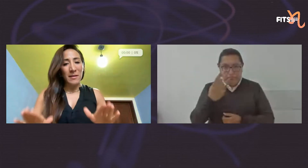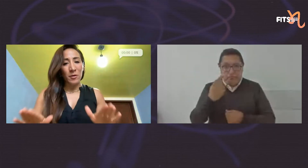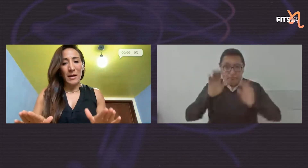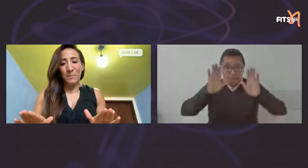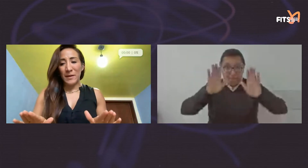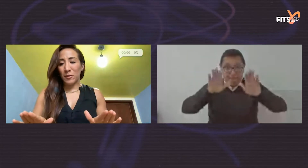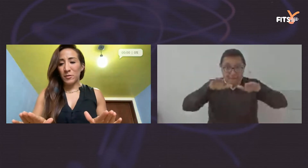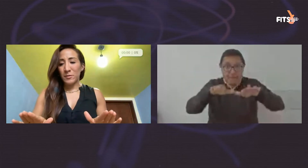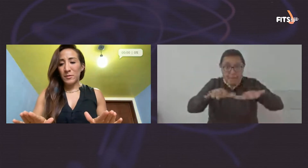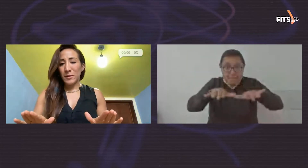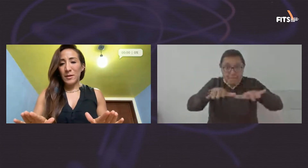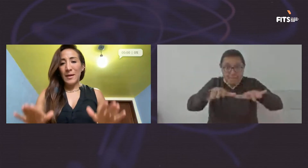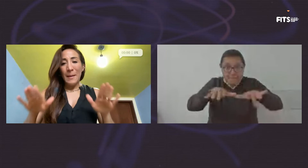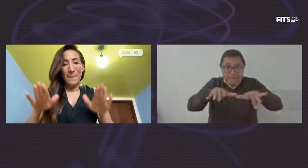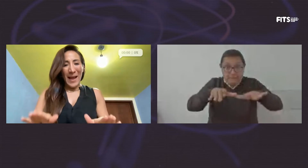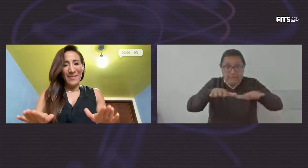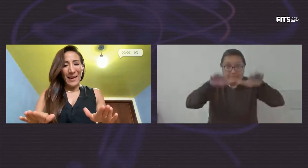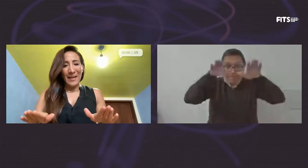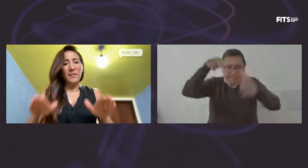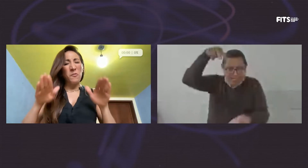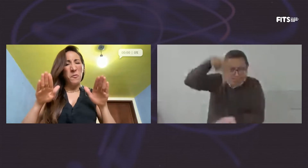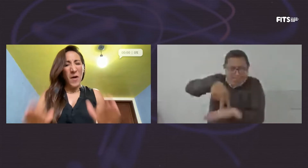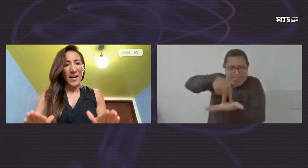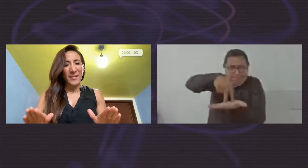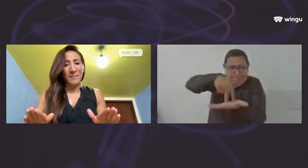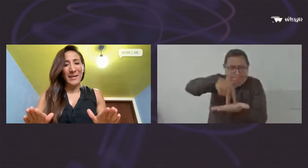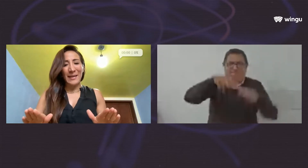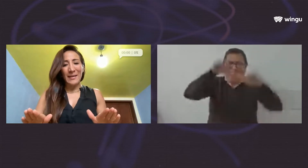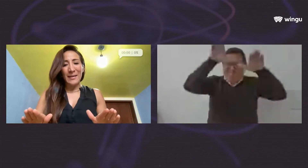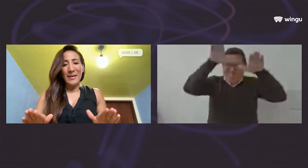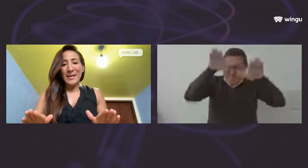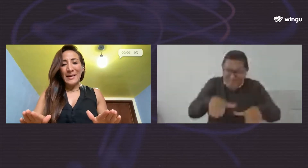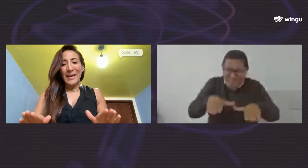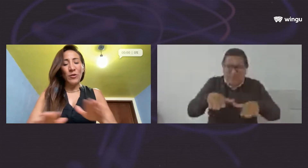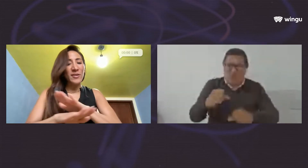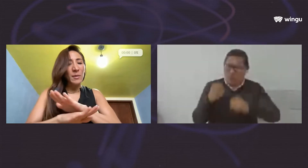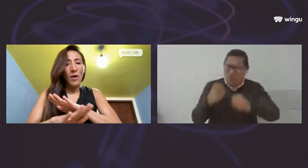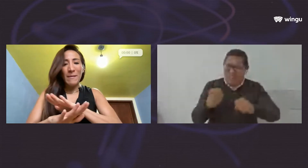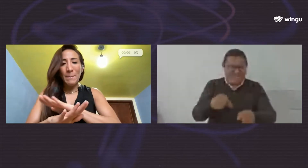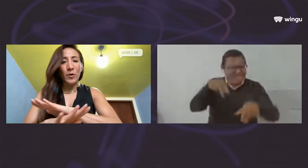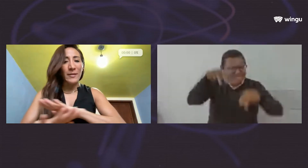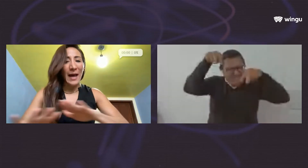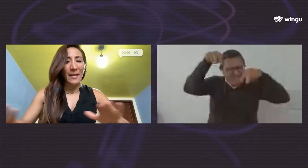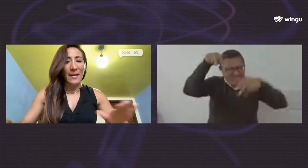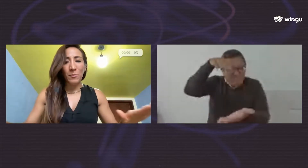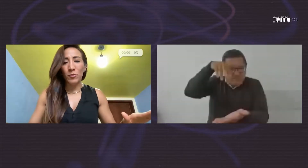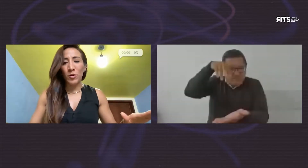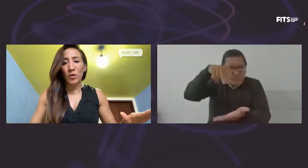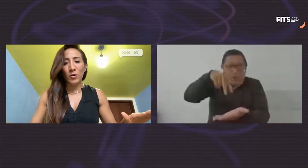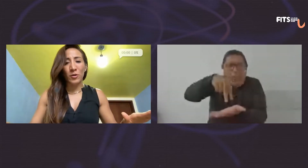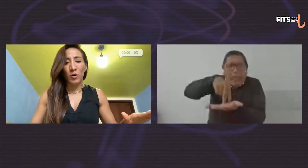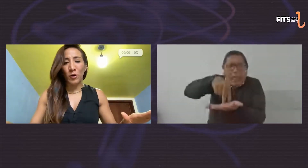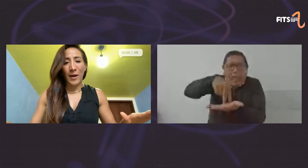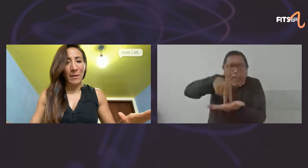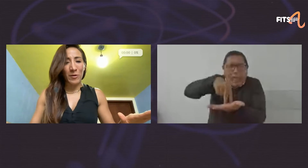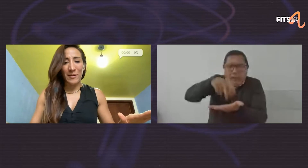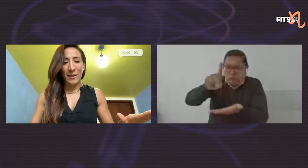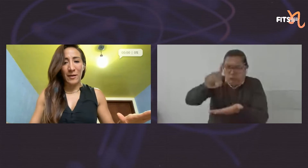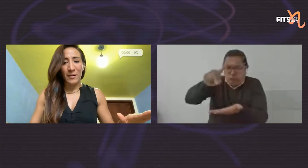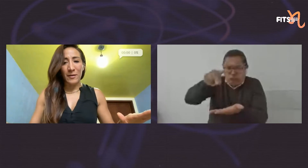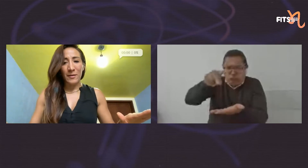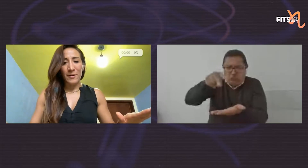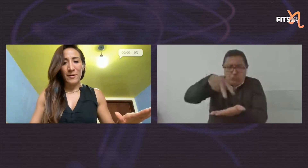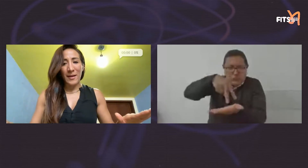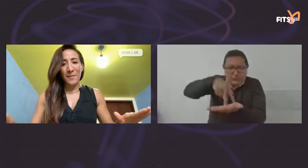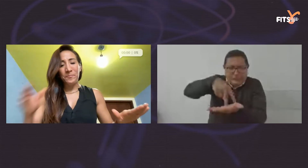muy bien sobre el piso. Plántalas fuertemente, que no se muevan por nada del mundo con lo que vamos a